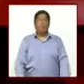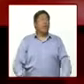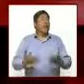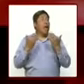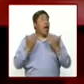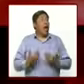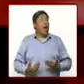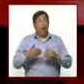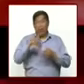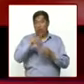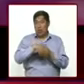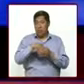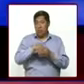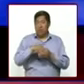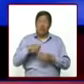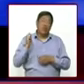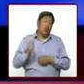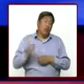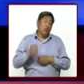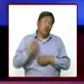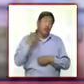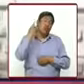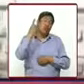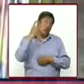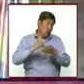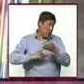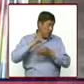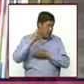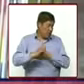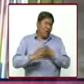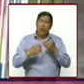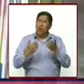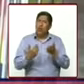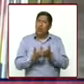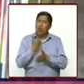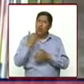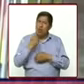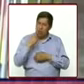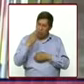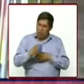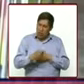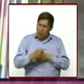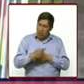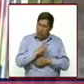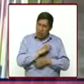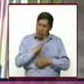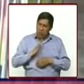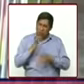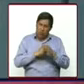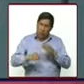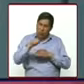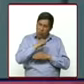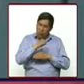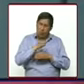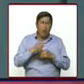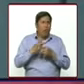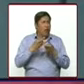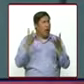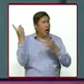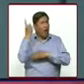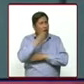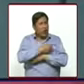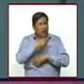Hablamos ahora de las elecciones judiciales para el próximo 1 de diciembre. Hay nuevas determinaciones por parte del Tribunal Supremo Electoral. Después de varios